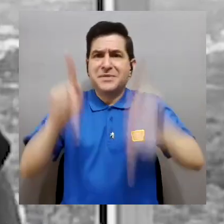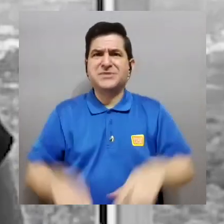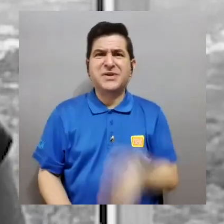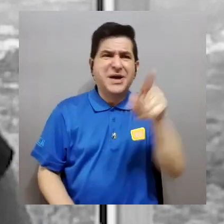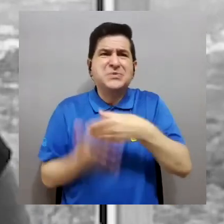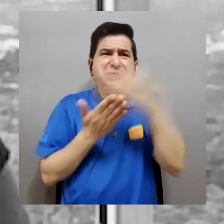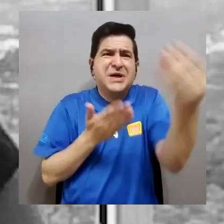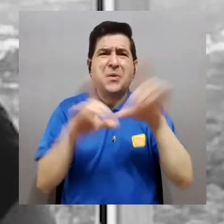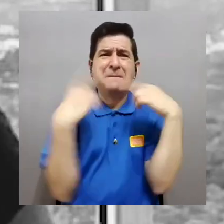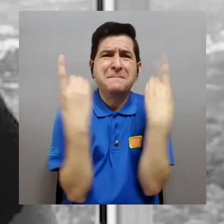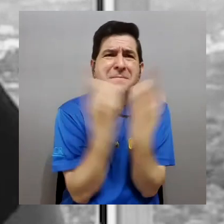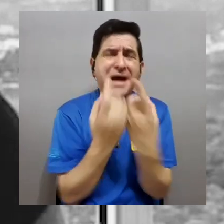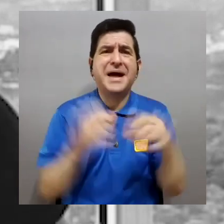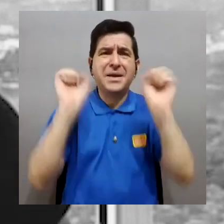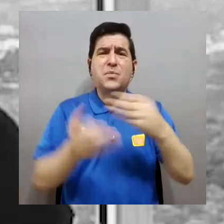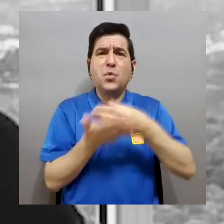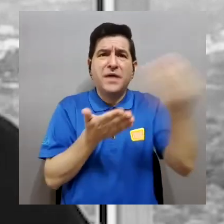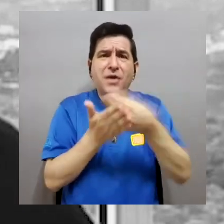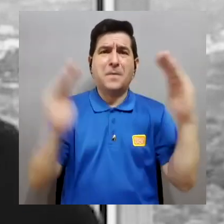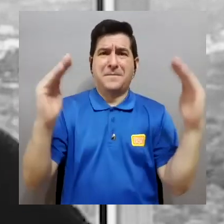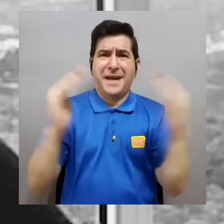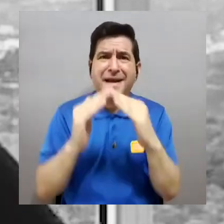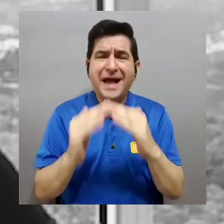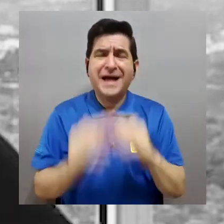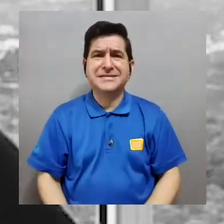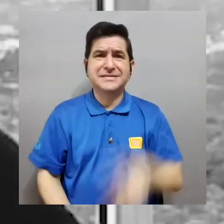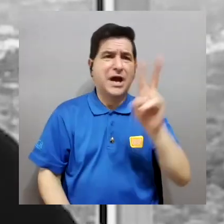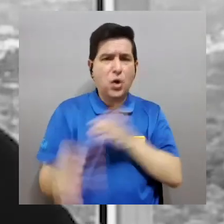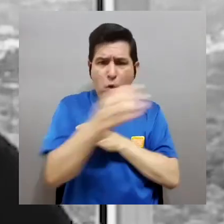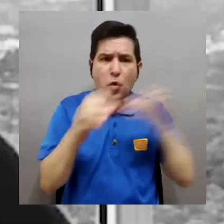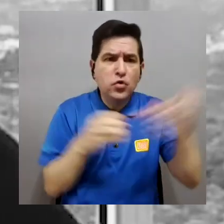un apartamento si podés comprarte una casa con